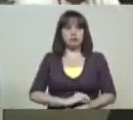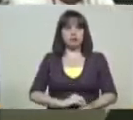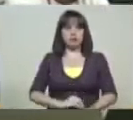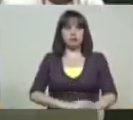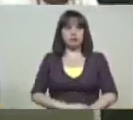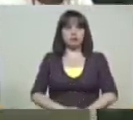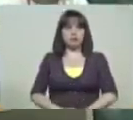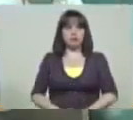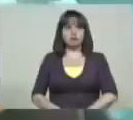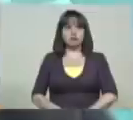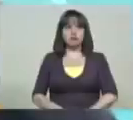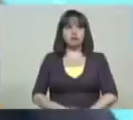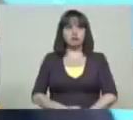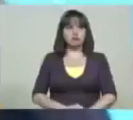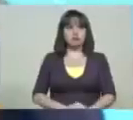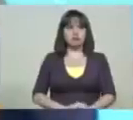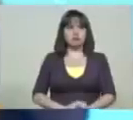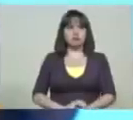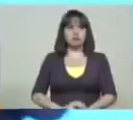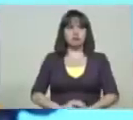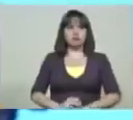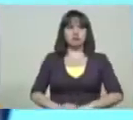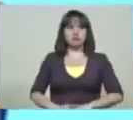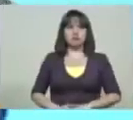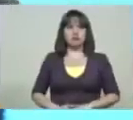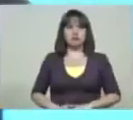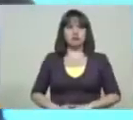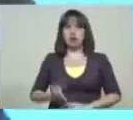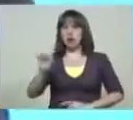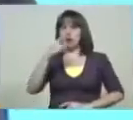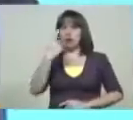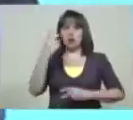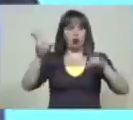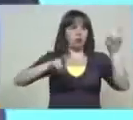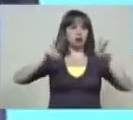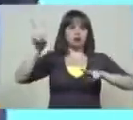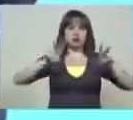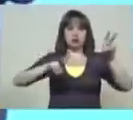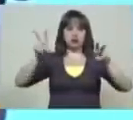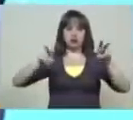sus primeras jornadas, la exposición de los documentos